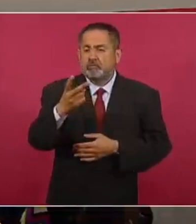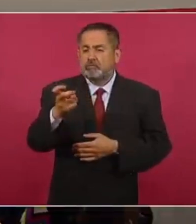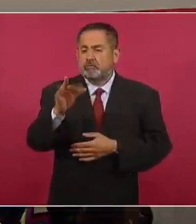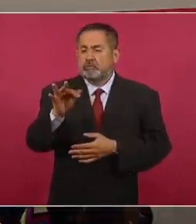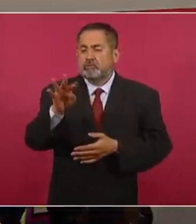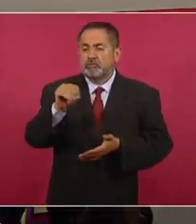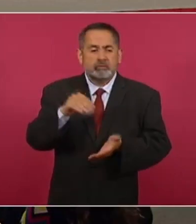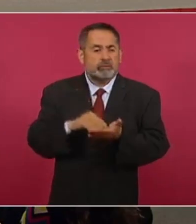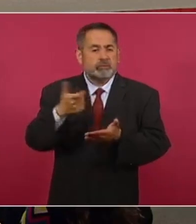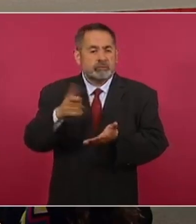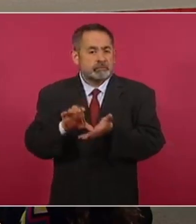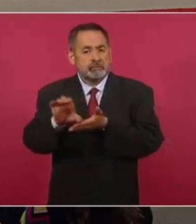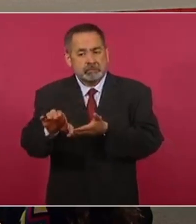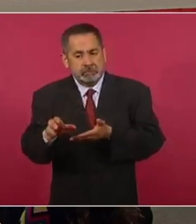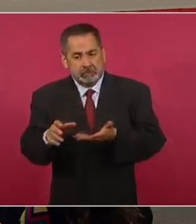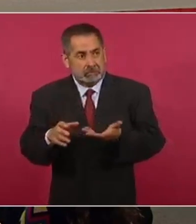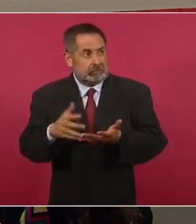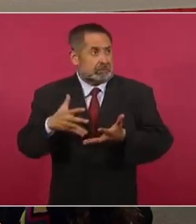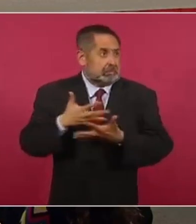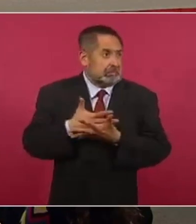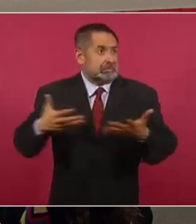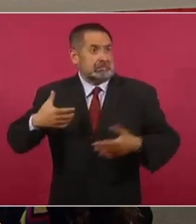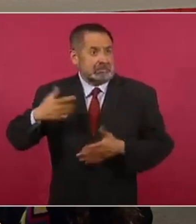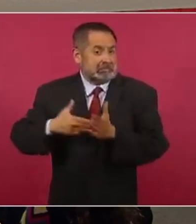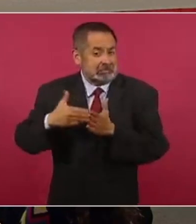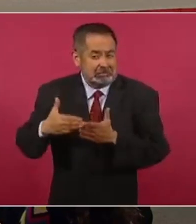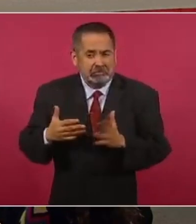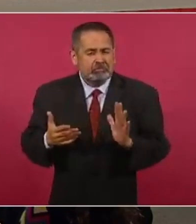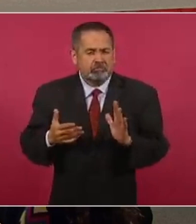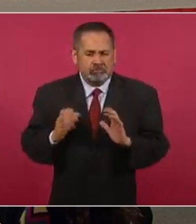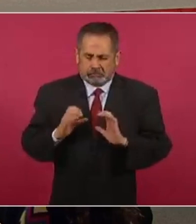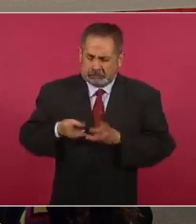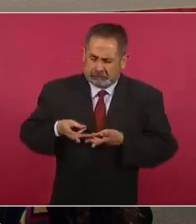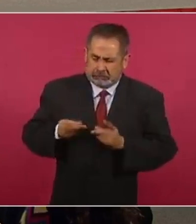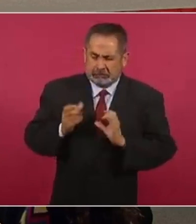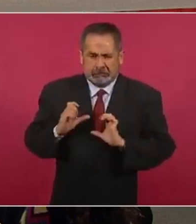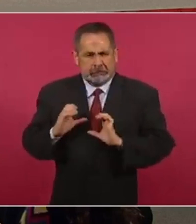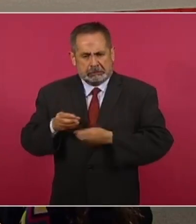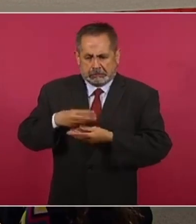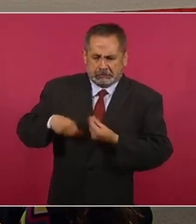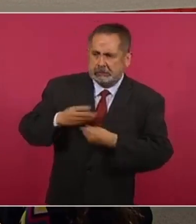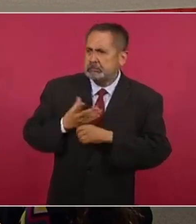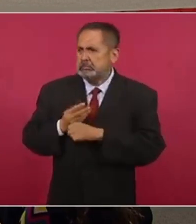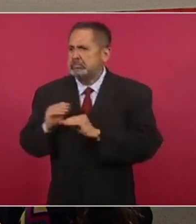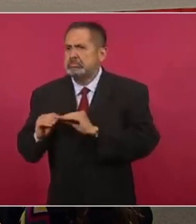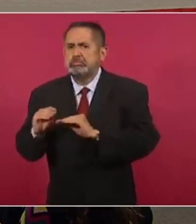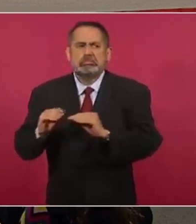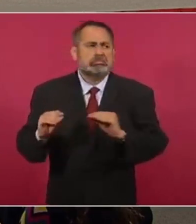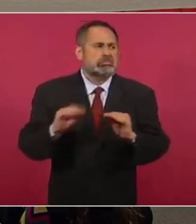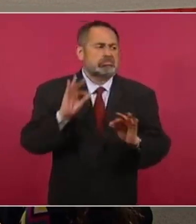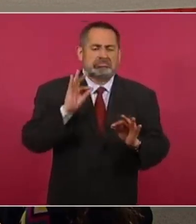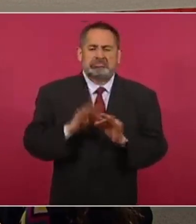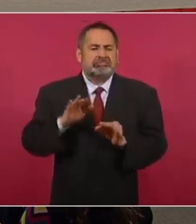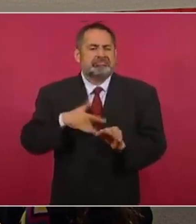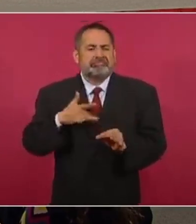es decir no necesariamente todos son grandes obras con bien manejados los recursos puede cambiar por completo y darle más seguridad